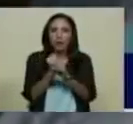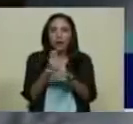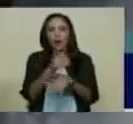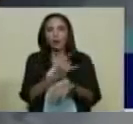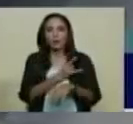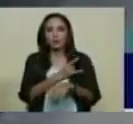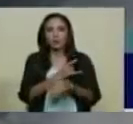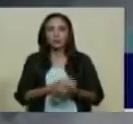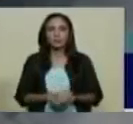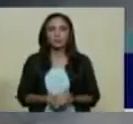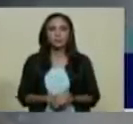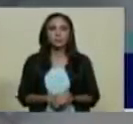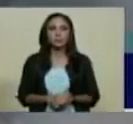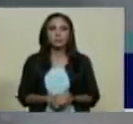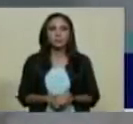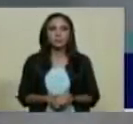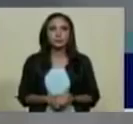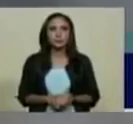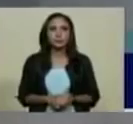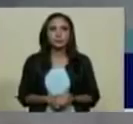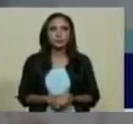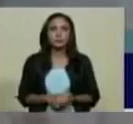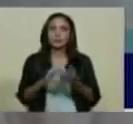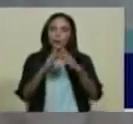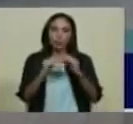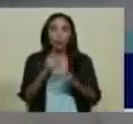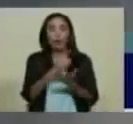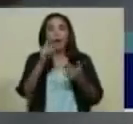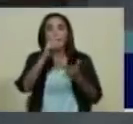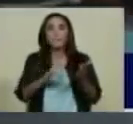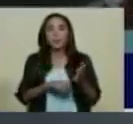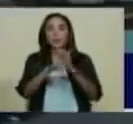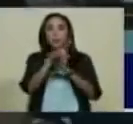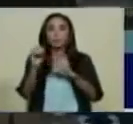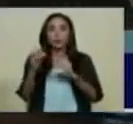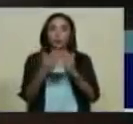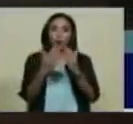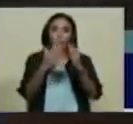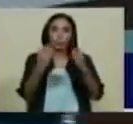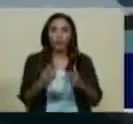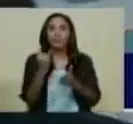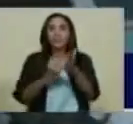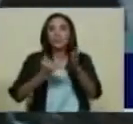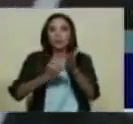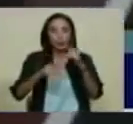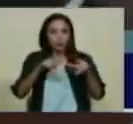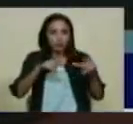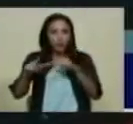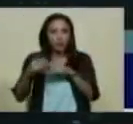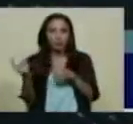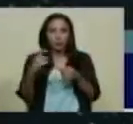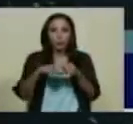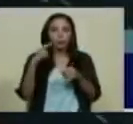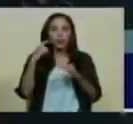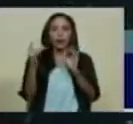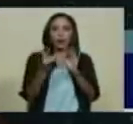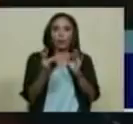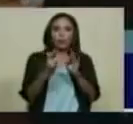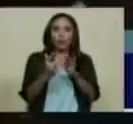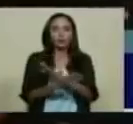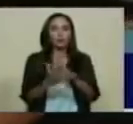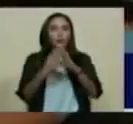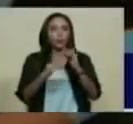una universidad donde en su primera corte, integrada por 1.200 estudiantes, van a poder estar interactuando en la manera que